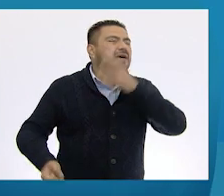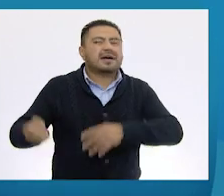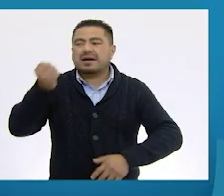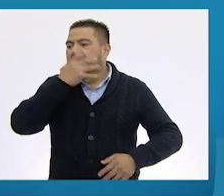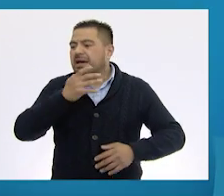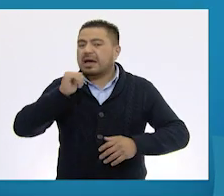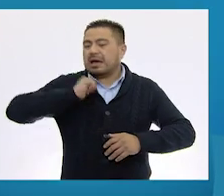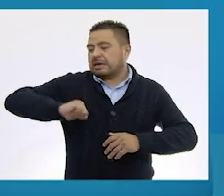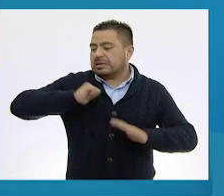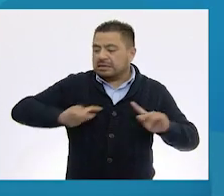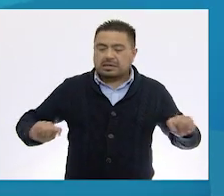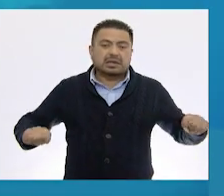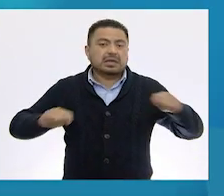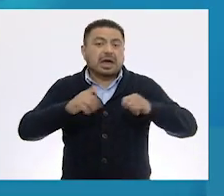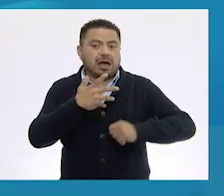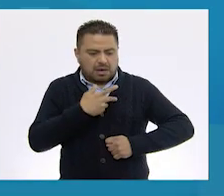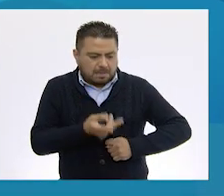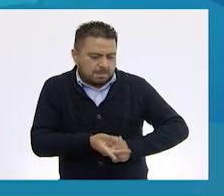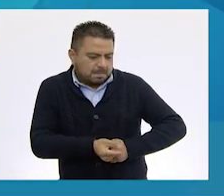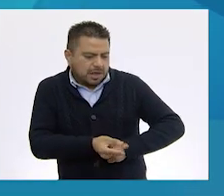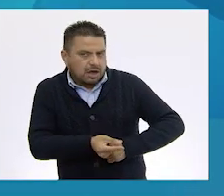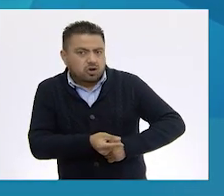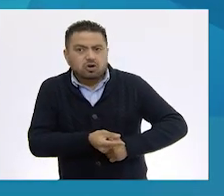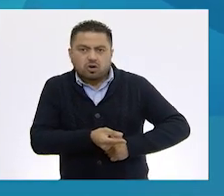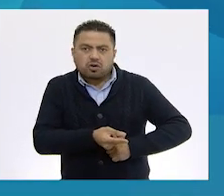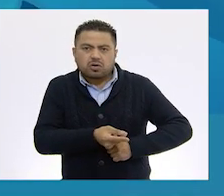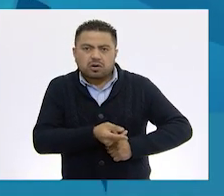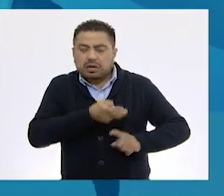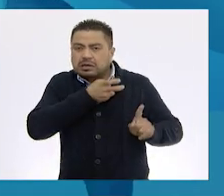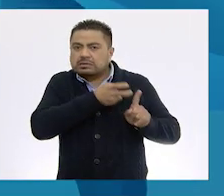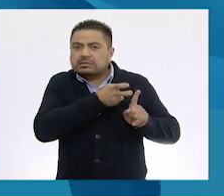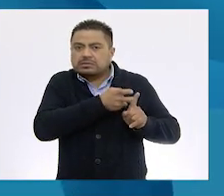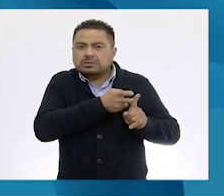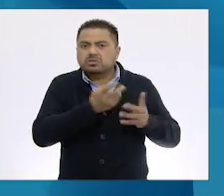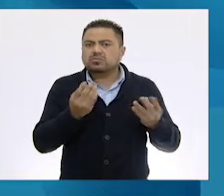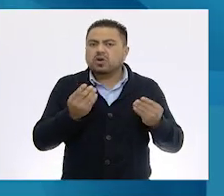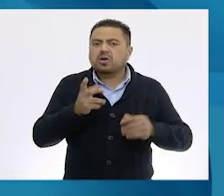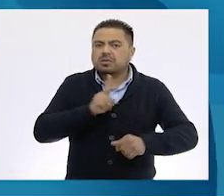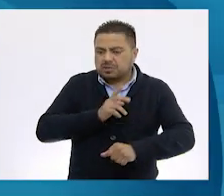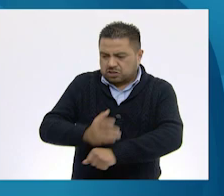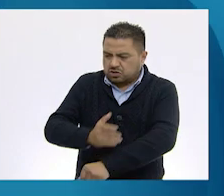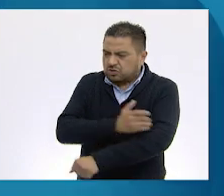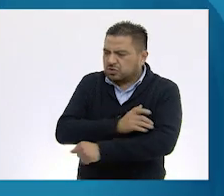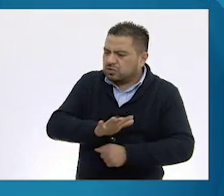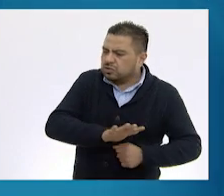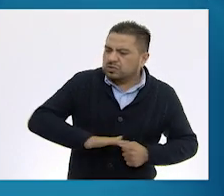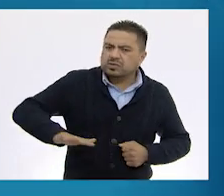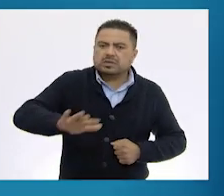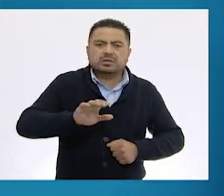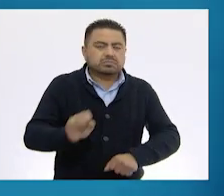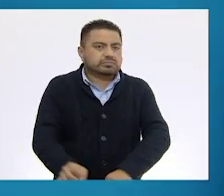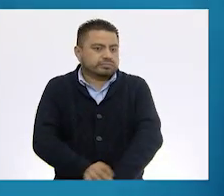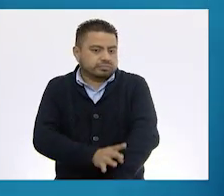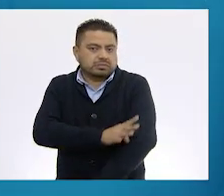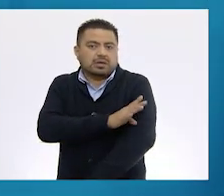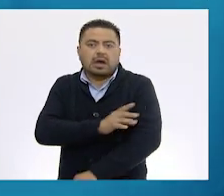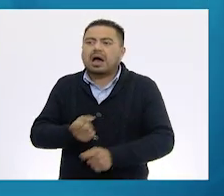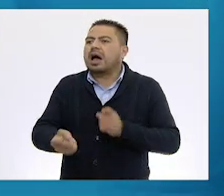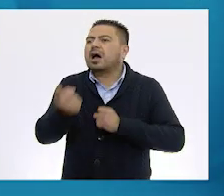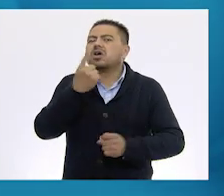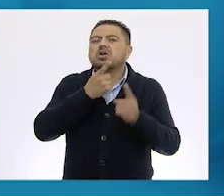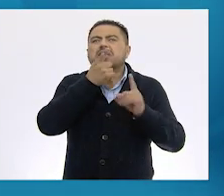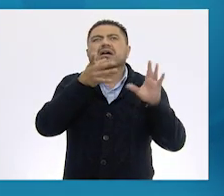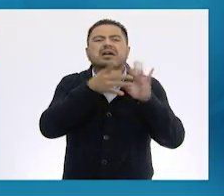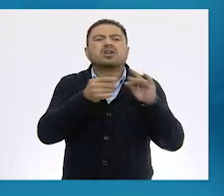antiguos teotihuacanos tenían perros. En ese momento muchos de mis compañeros y compañeras se emocionaron y algunos dijeron